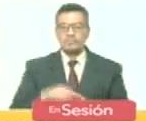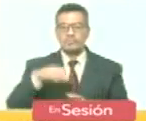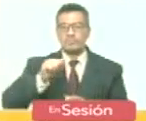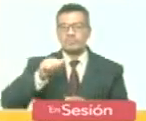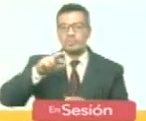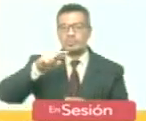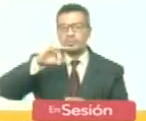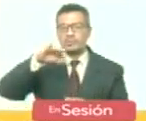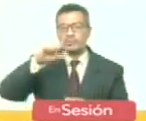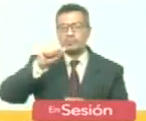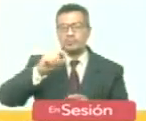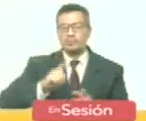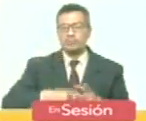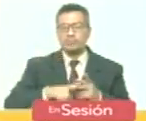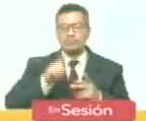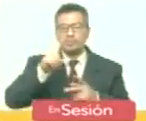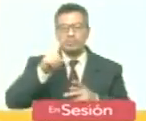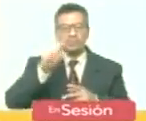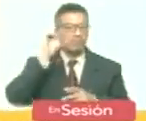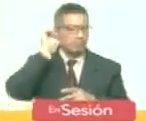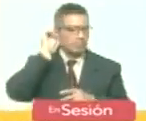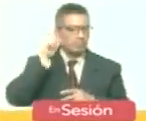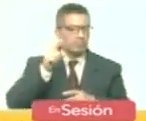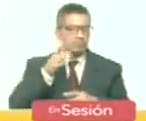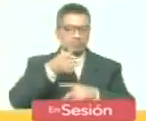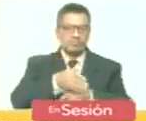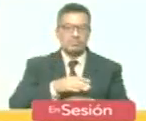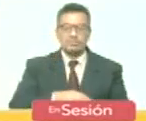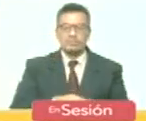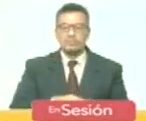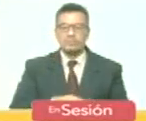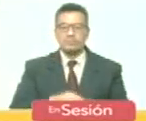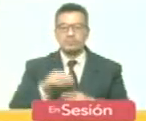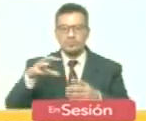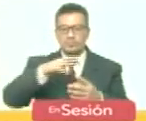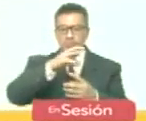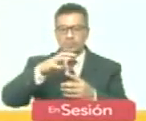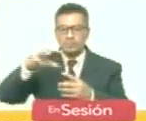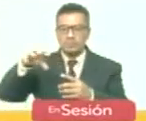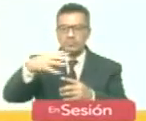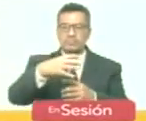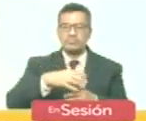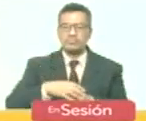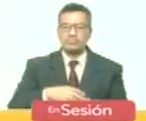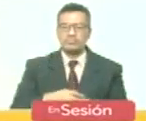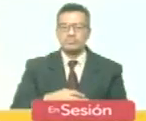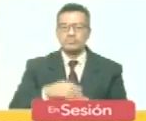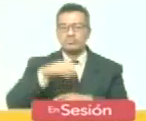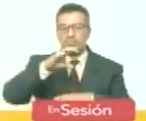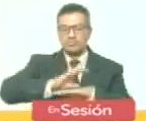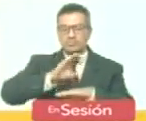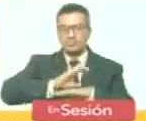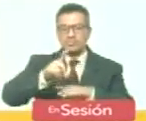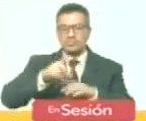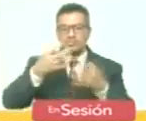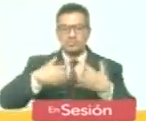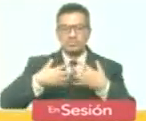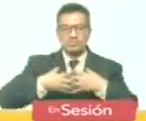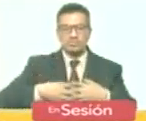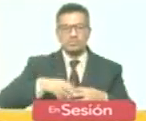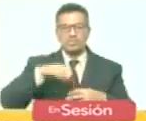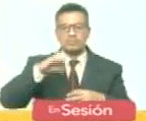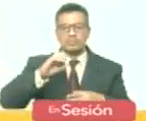María, que fue una de las que envió el dron desde el centro empresarial